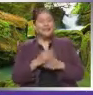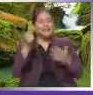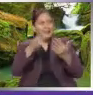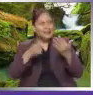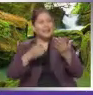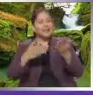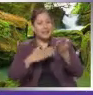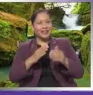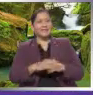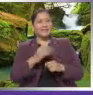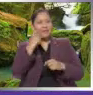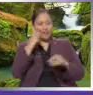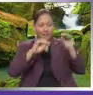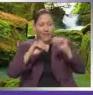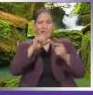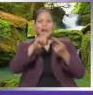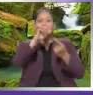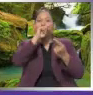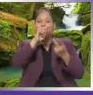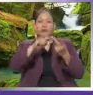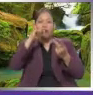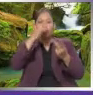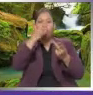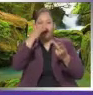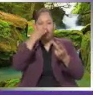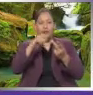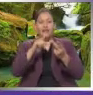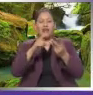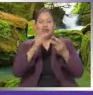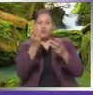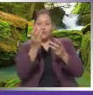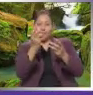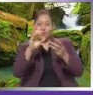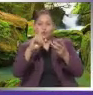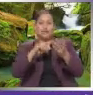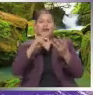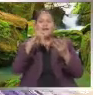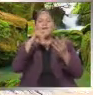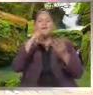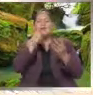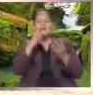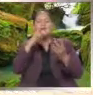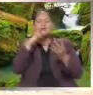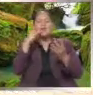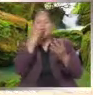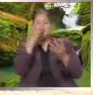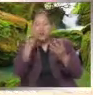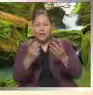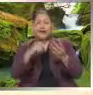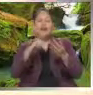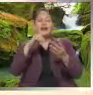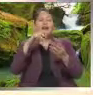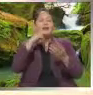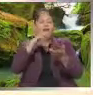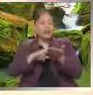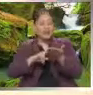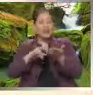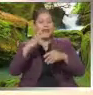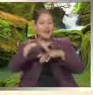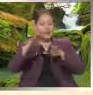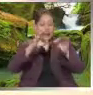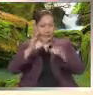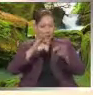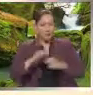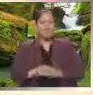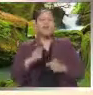Bueno, lleva pollo, lleva hierbabuena, lleva choconostle, lleva chipotle, aguacate y queso. Yo les recomiendo, yo me despido, pero